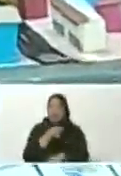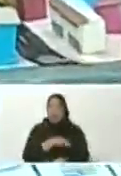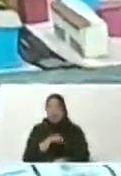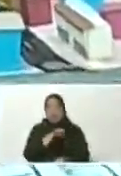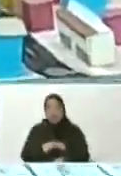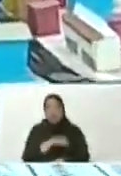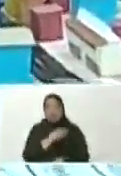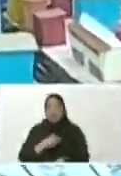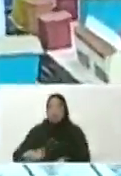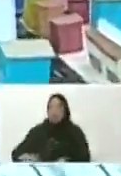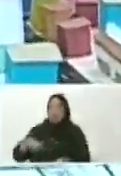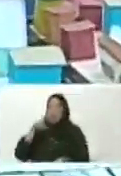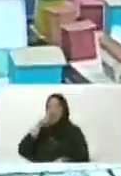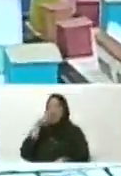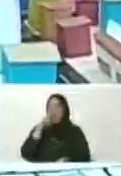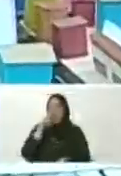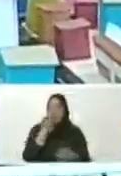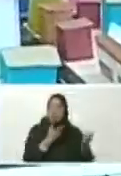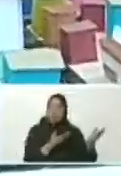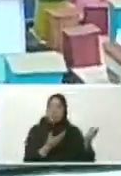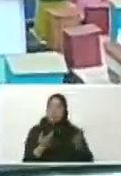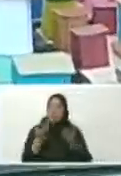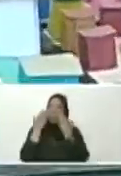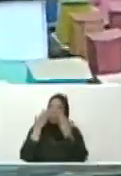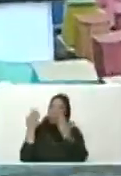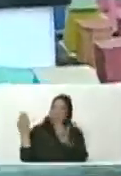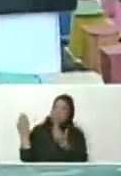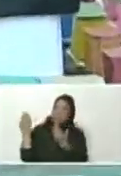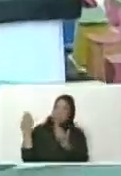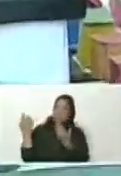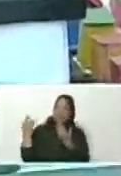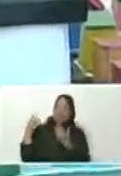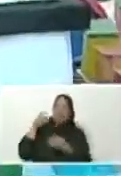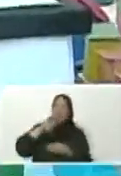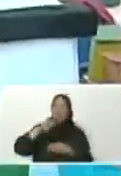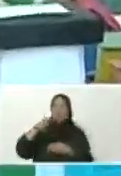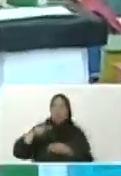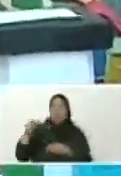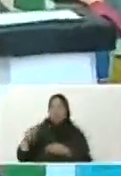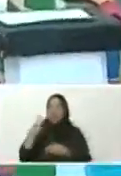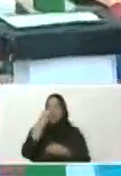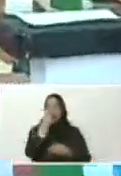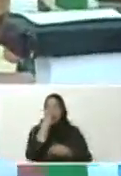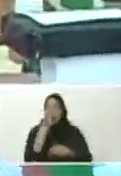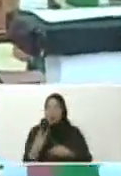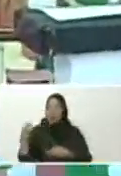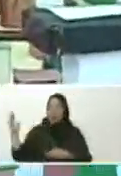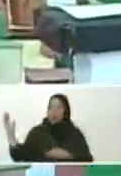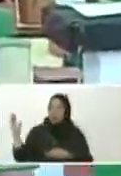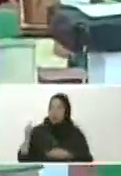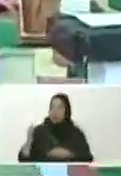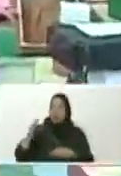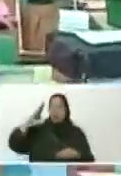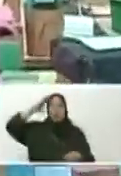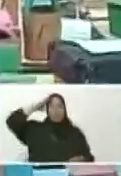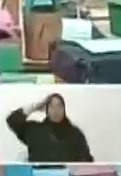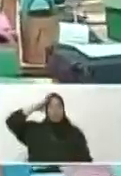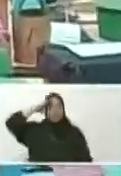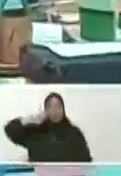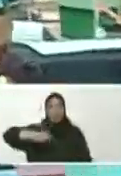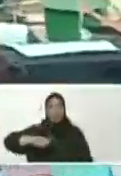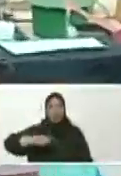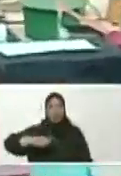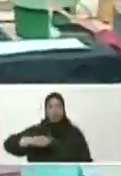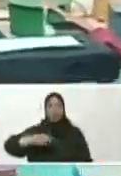comuna Paso de Vencedores por el Socialismo. Las autoridades aquí presentes, nuestro alto mando militar, el